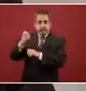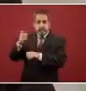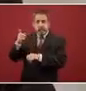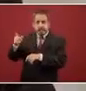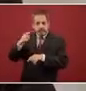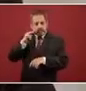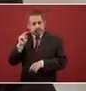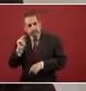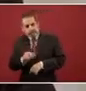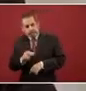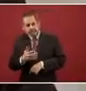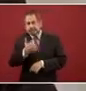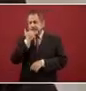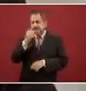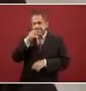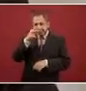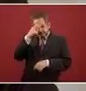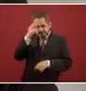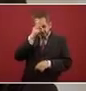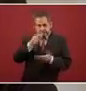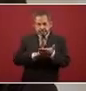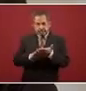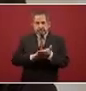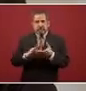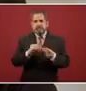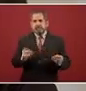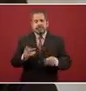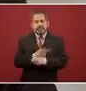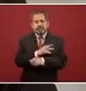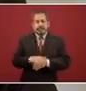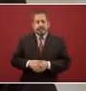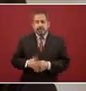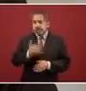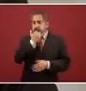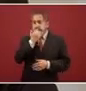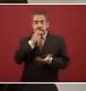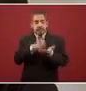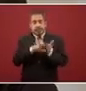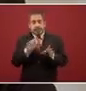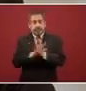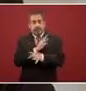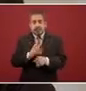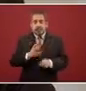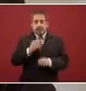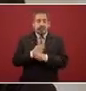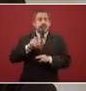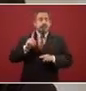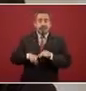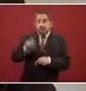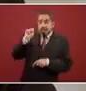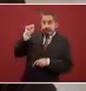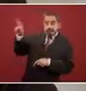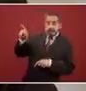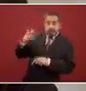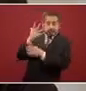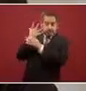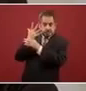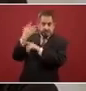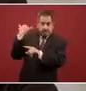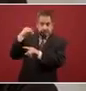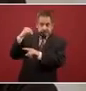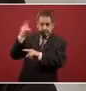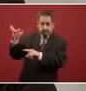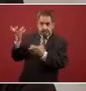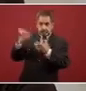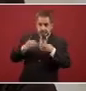de identificarla y corregirla. Y esto fue lo que pasó. Es una corrección, de hecho, que se hace desde el mismo Estado. El mismo Estado